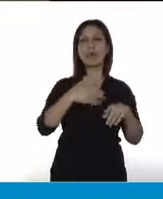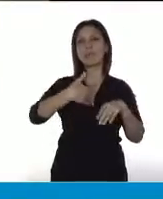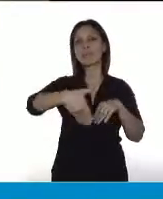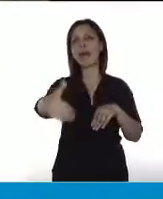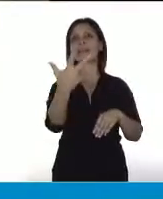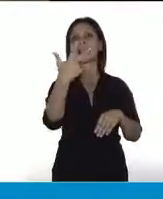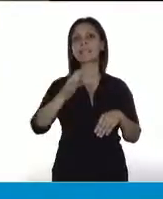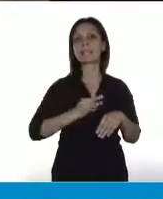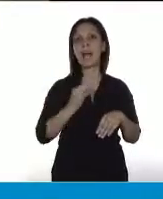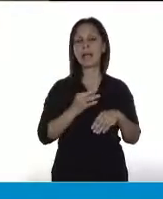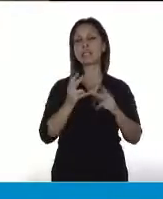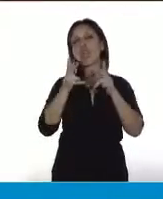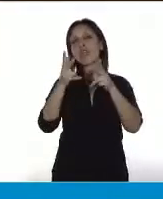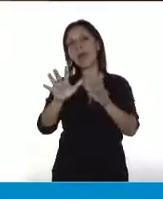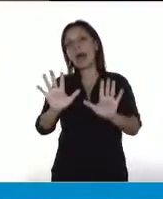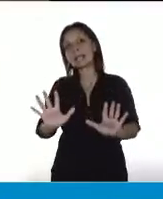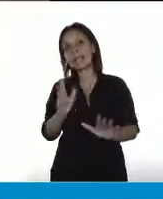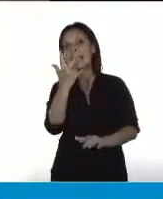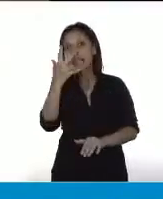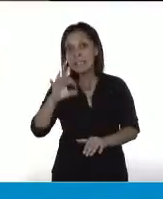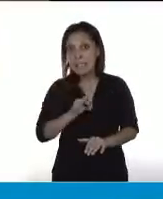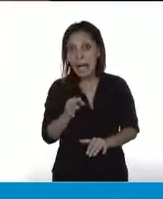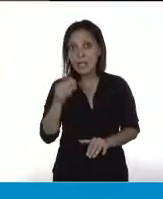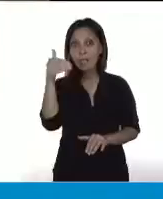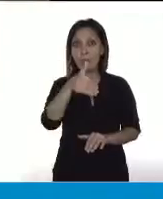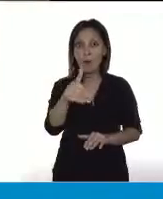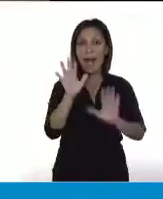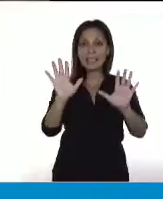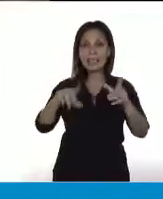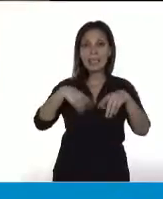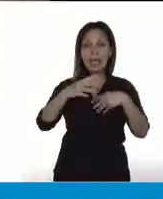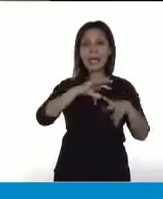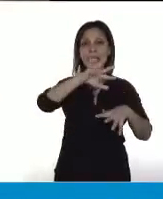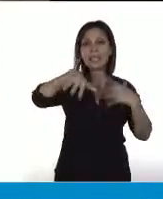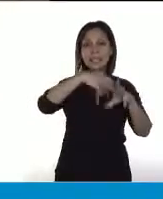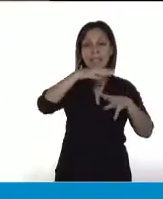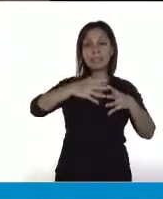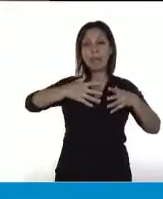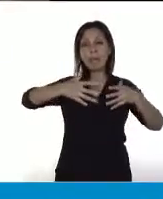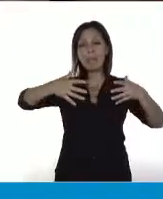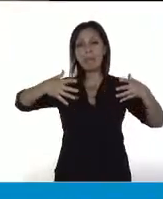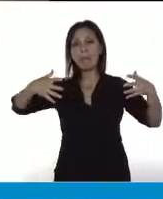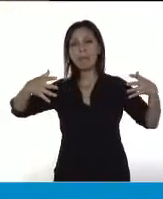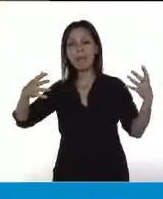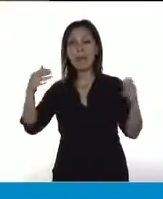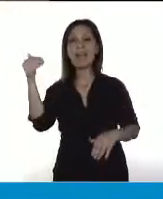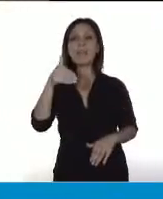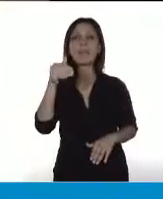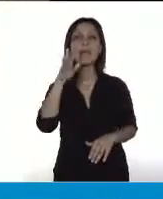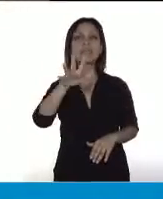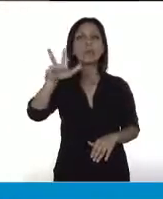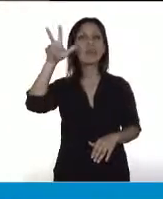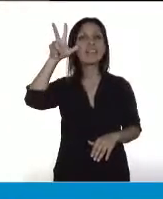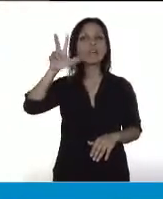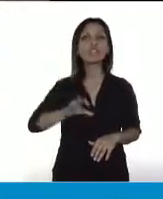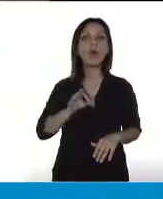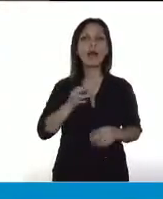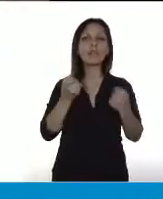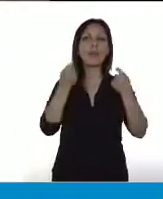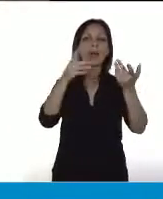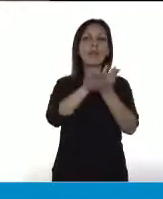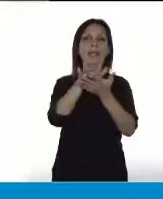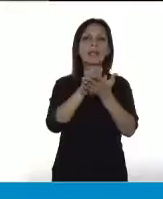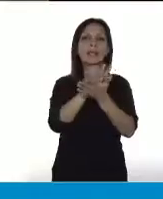decir que a ese ritmo, y si la crisis habitacional no aumentara, tardarían 58 años en resolver el déficit